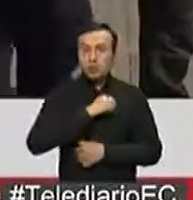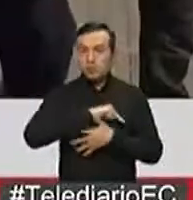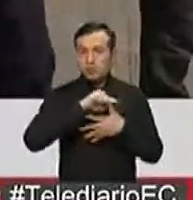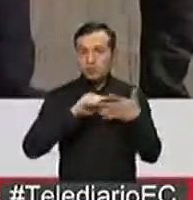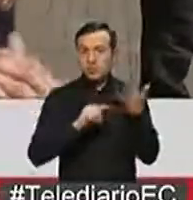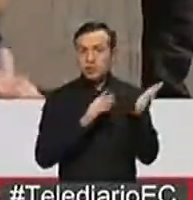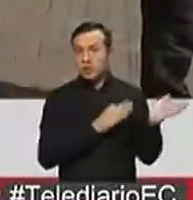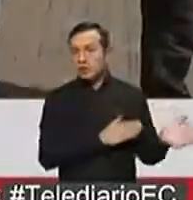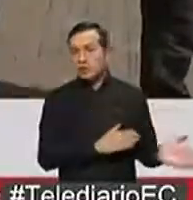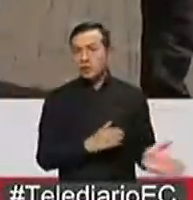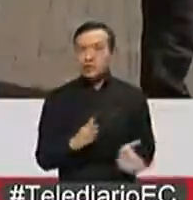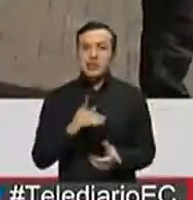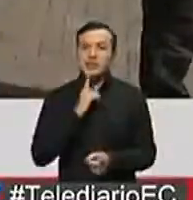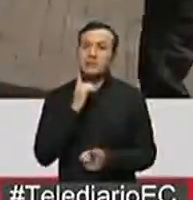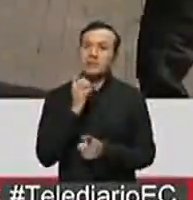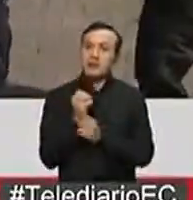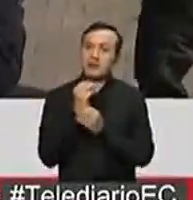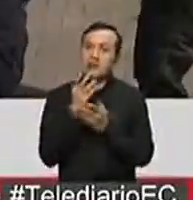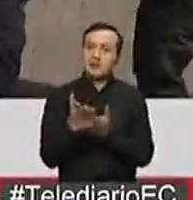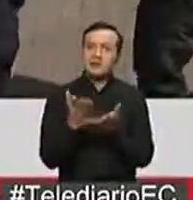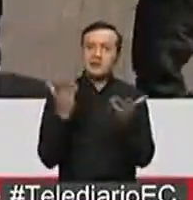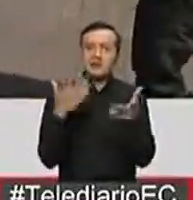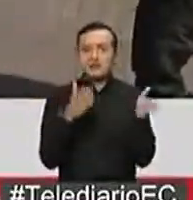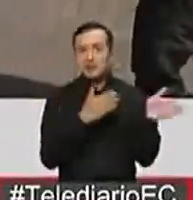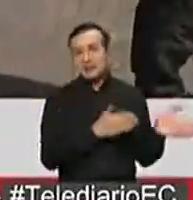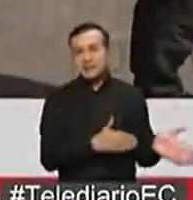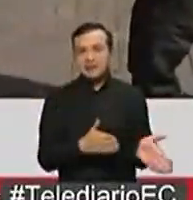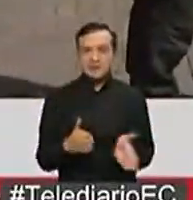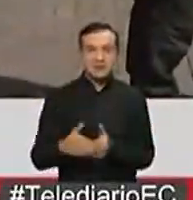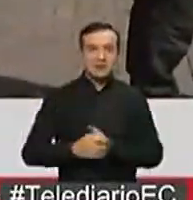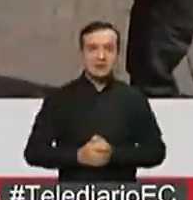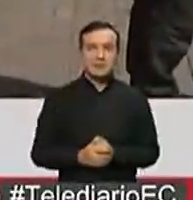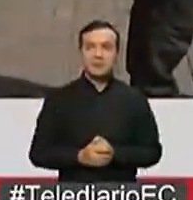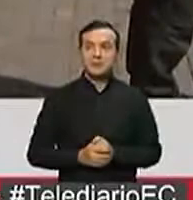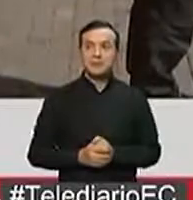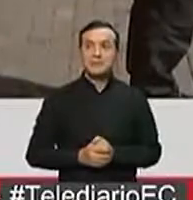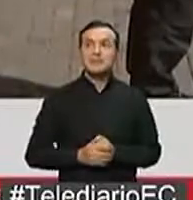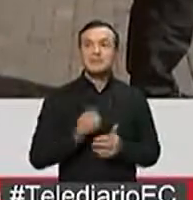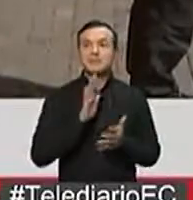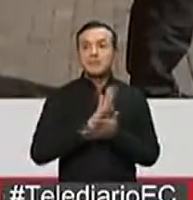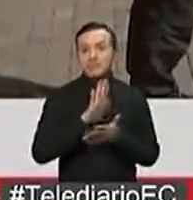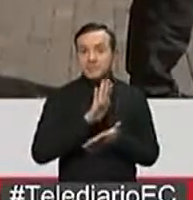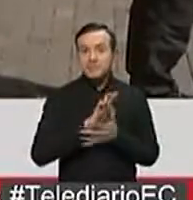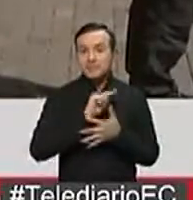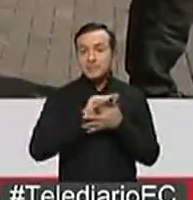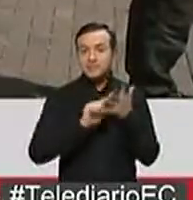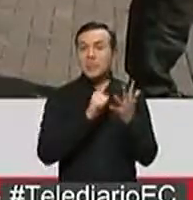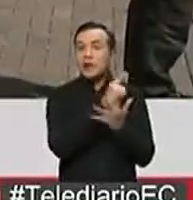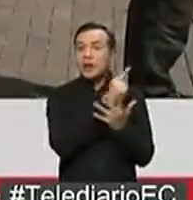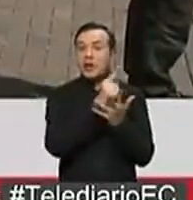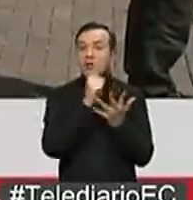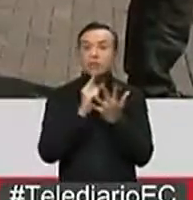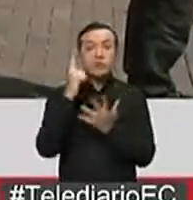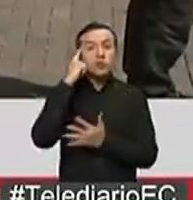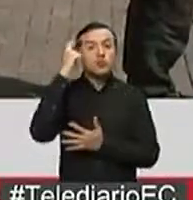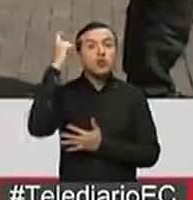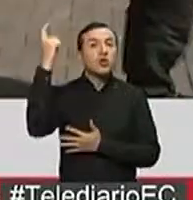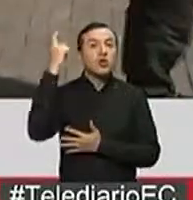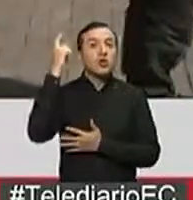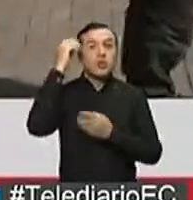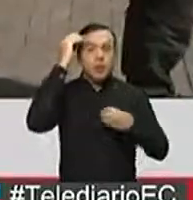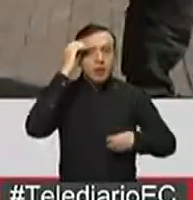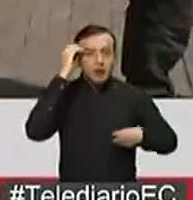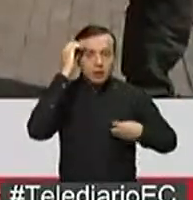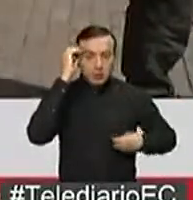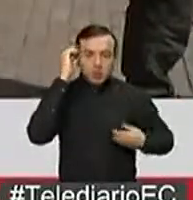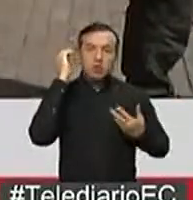y vemos al fondo el árbol de los sueños, porque cada una de nuestras escuelas coloca un sueño sobre los valores. Va a